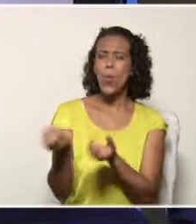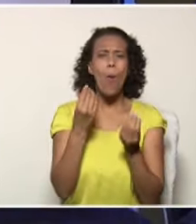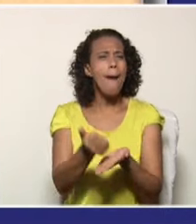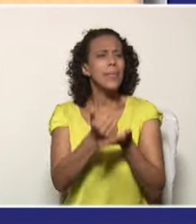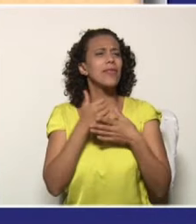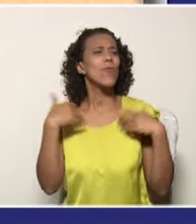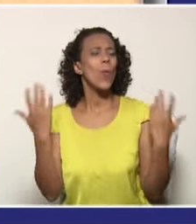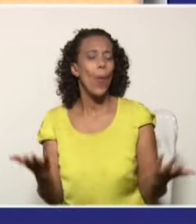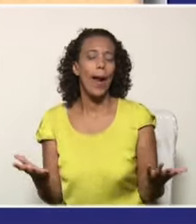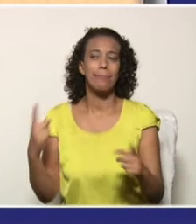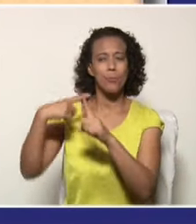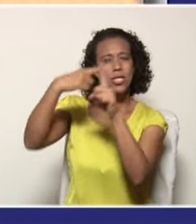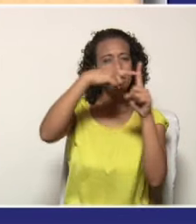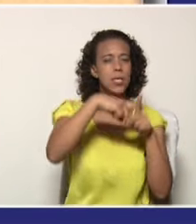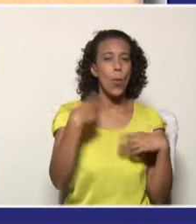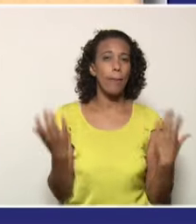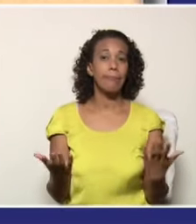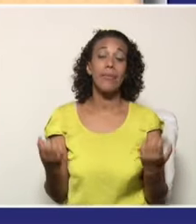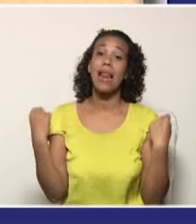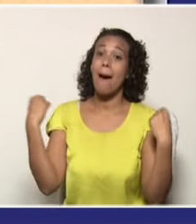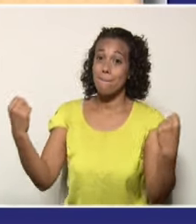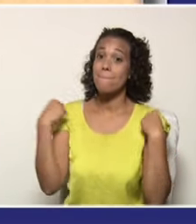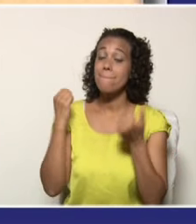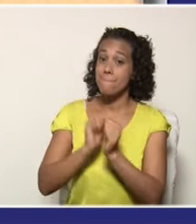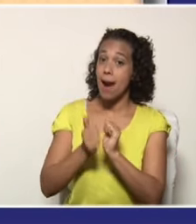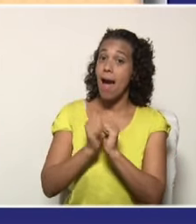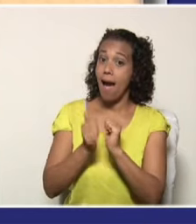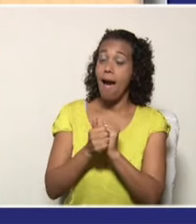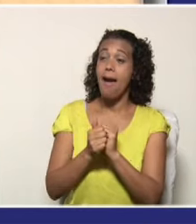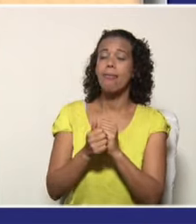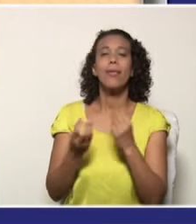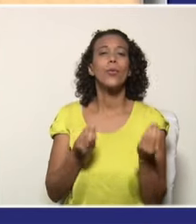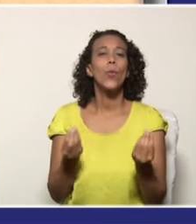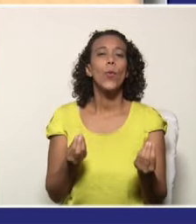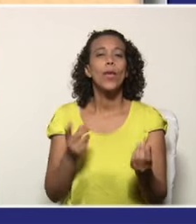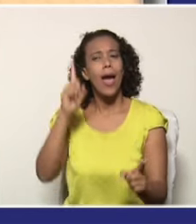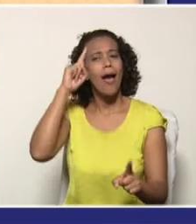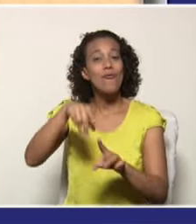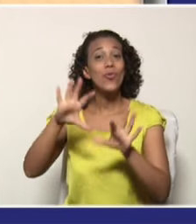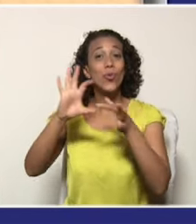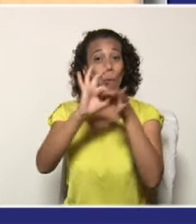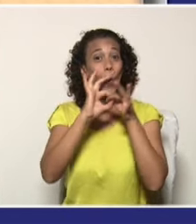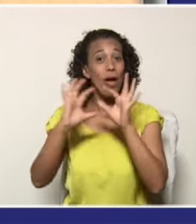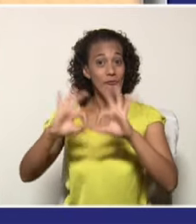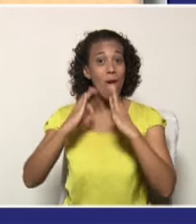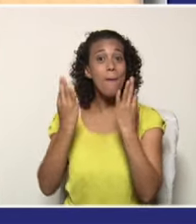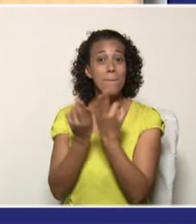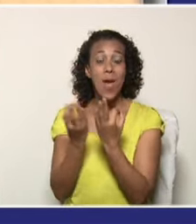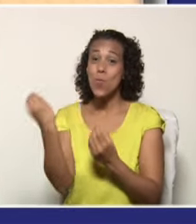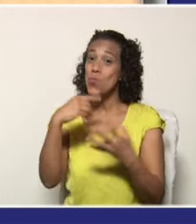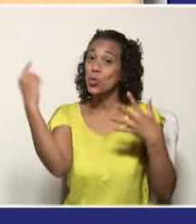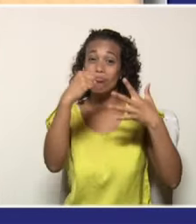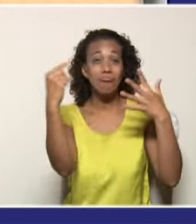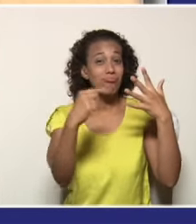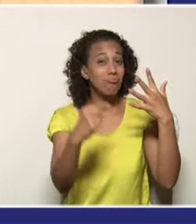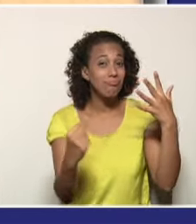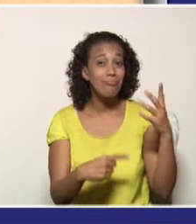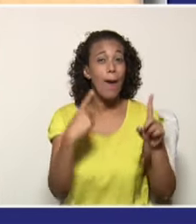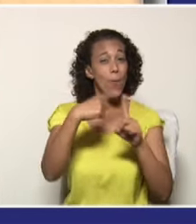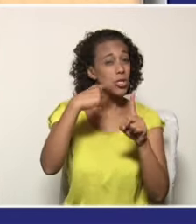podemos obtener? La práctica del ejercicio físico en familia también tiene muchísimos beneficios, valga